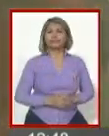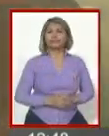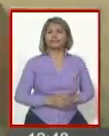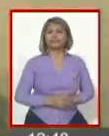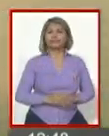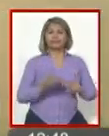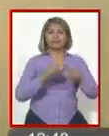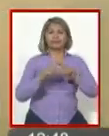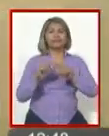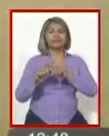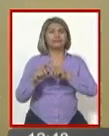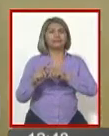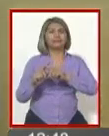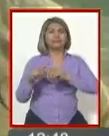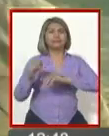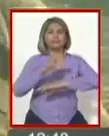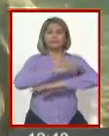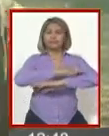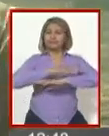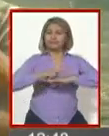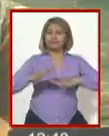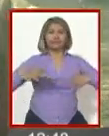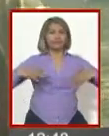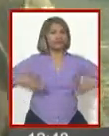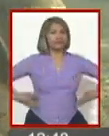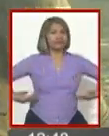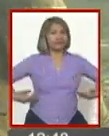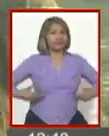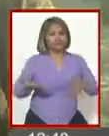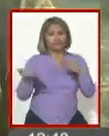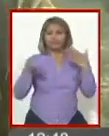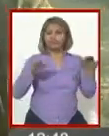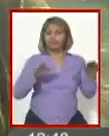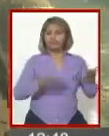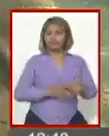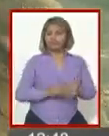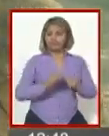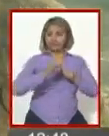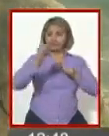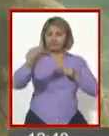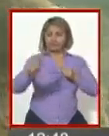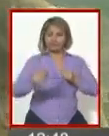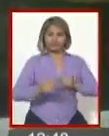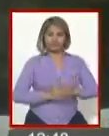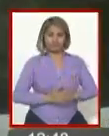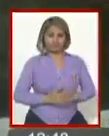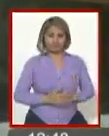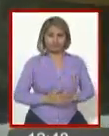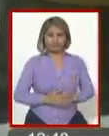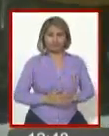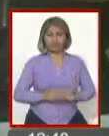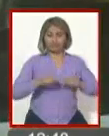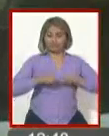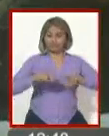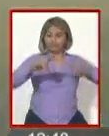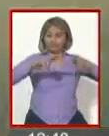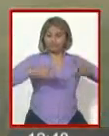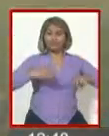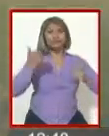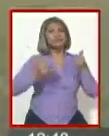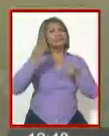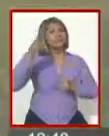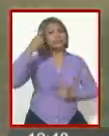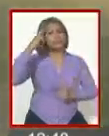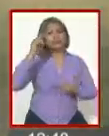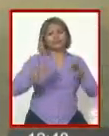Ahorita iguanas quemándose, víboras y monos. Han salido 2 monos quemándose que están allá en el patio de la señora. Aún se está investigando las